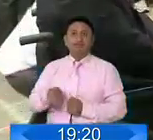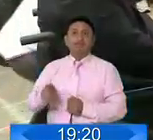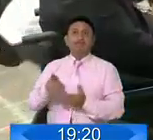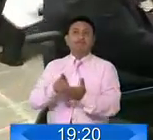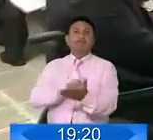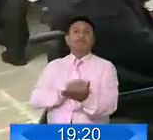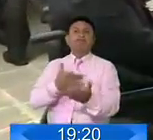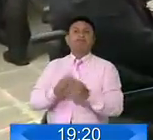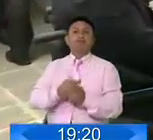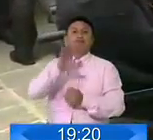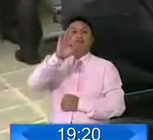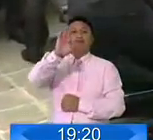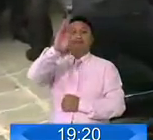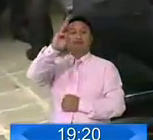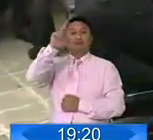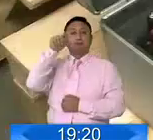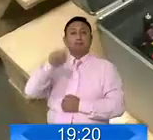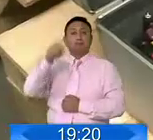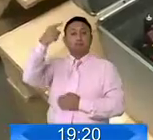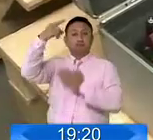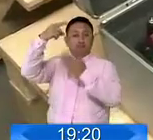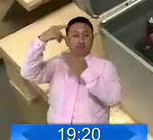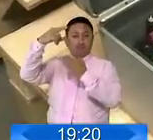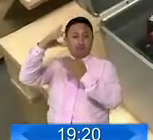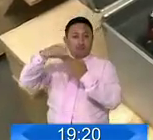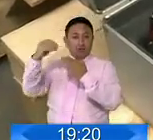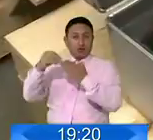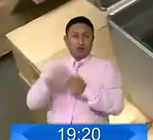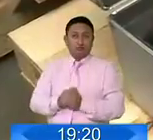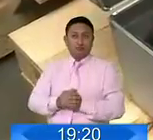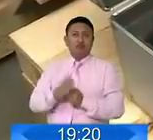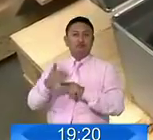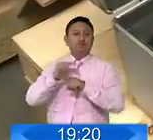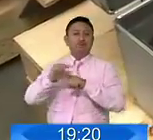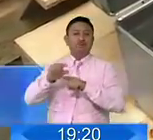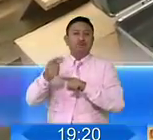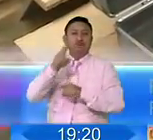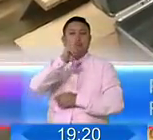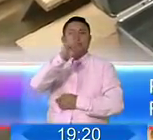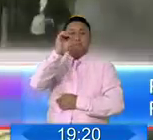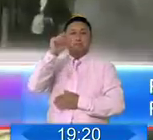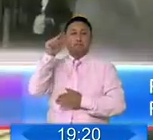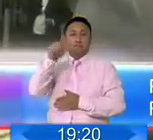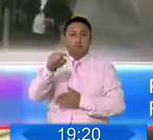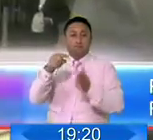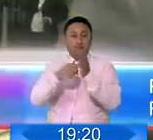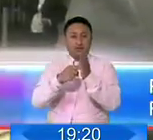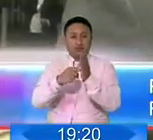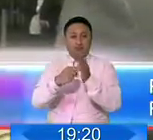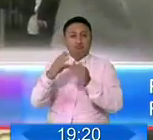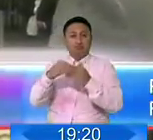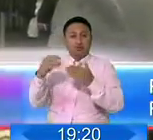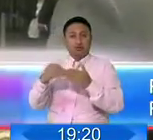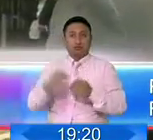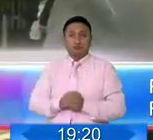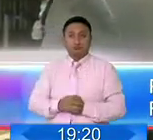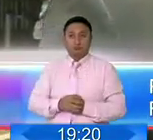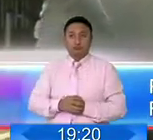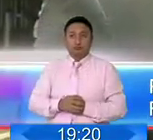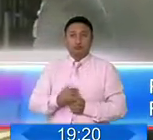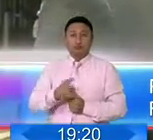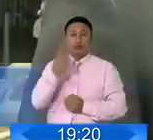se ha destinado $96 millones que irán en créditos de hasta $20,000. Este es un programa de gobierno que va a durar